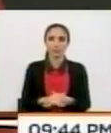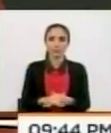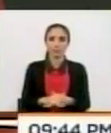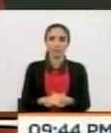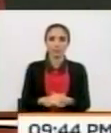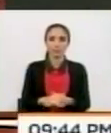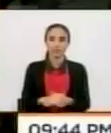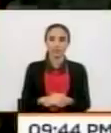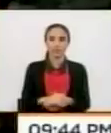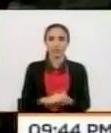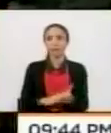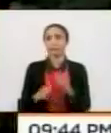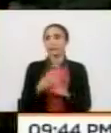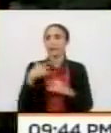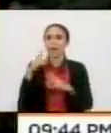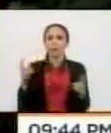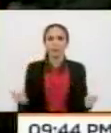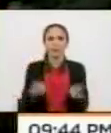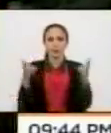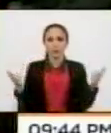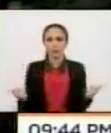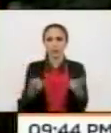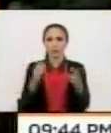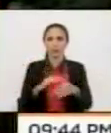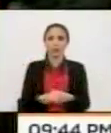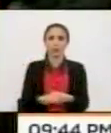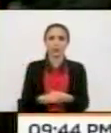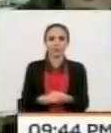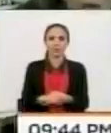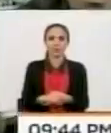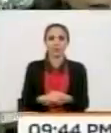victoria. A la victoria.